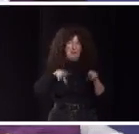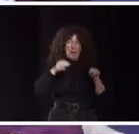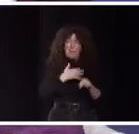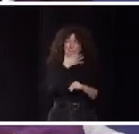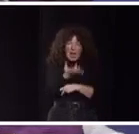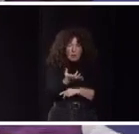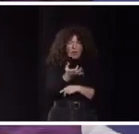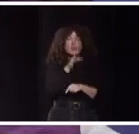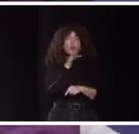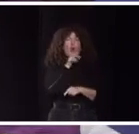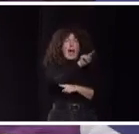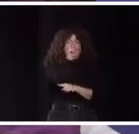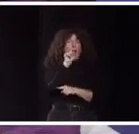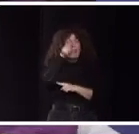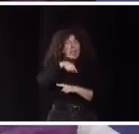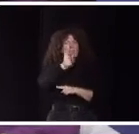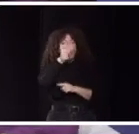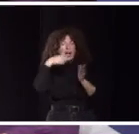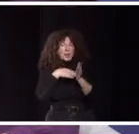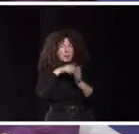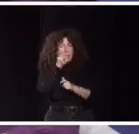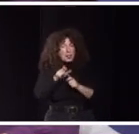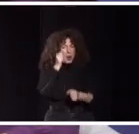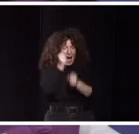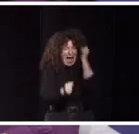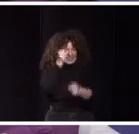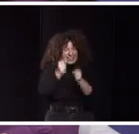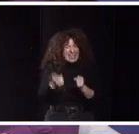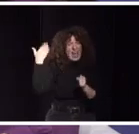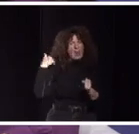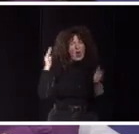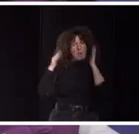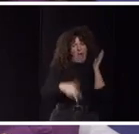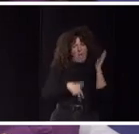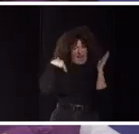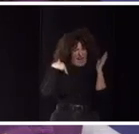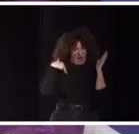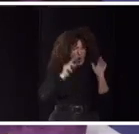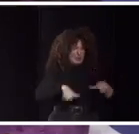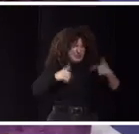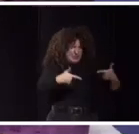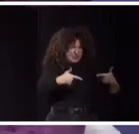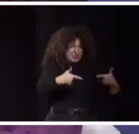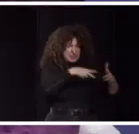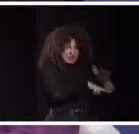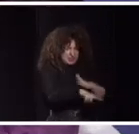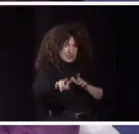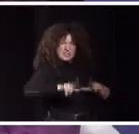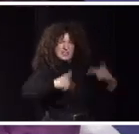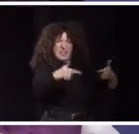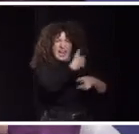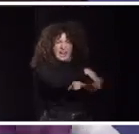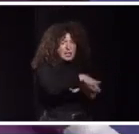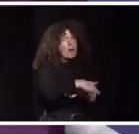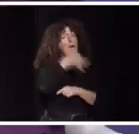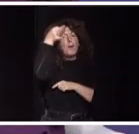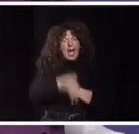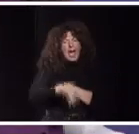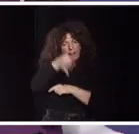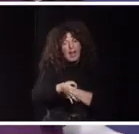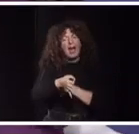hoy haya 114.000 personas asesinadas por el régimen franquista en las cunetas. Verdad, justicia y